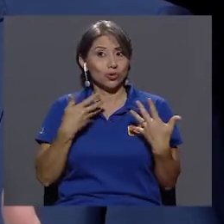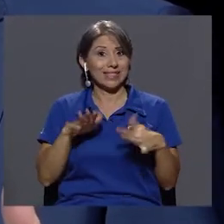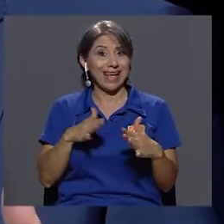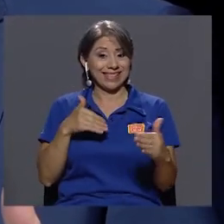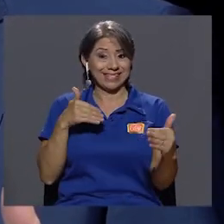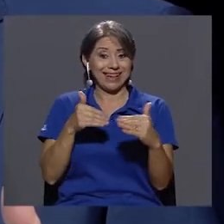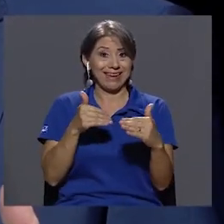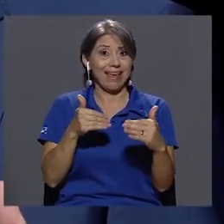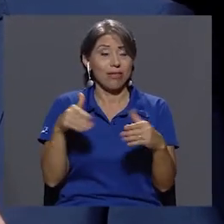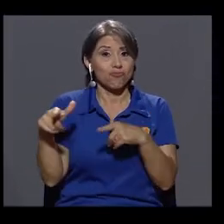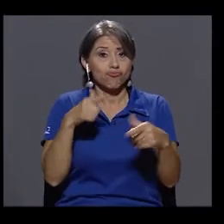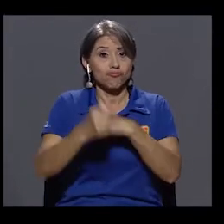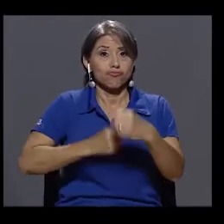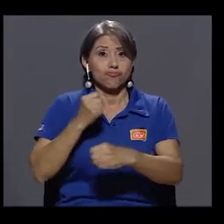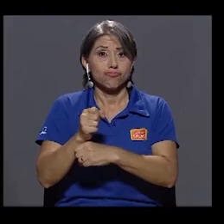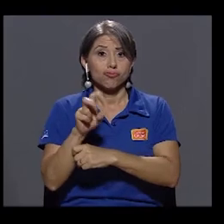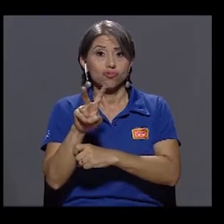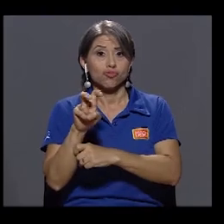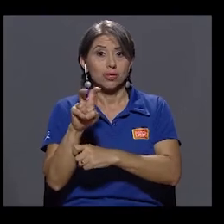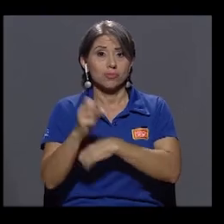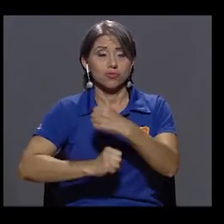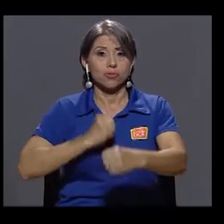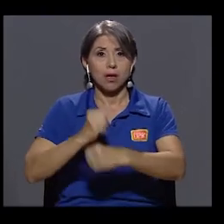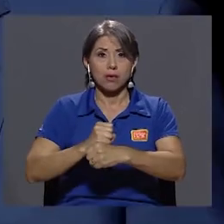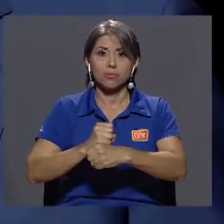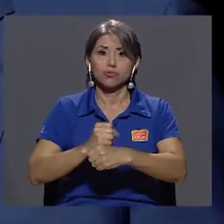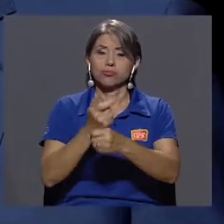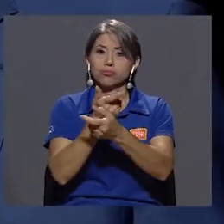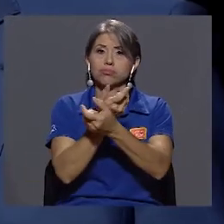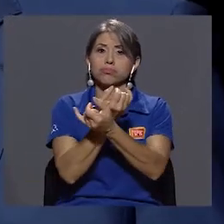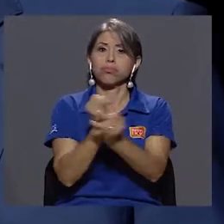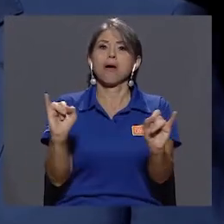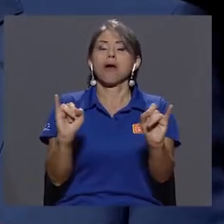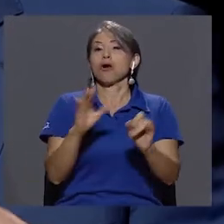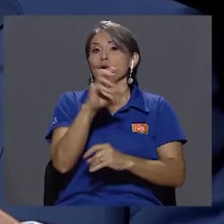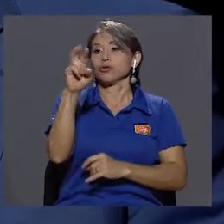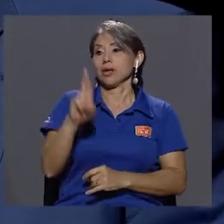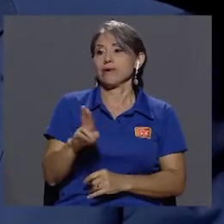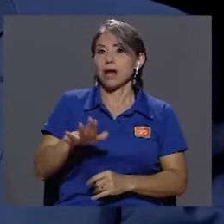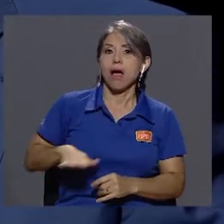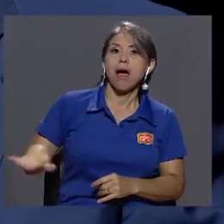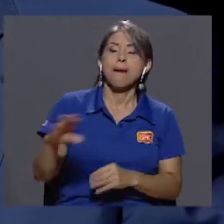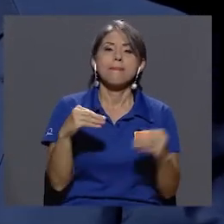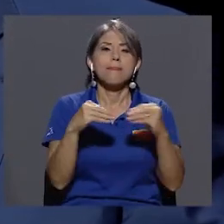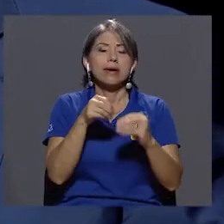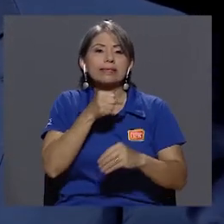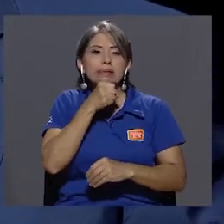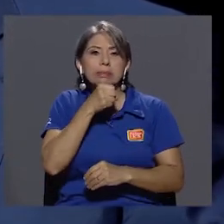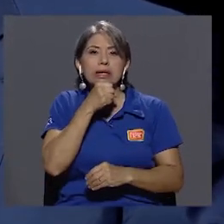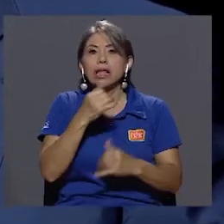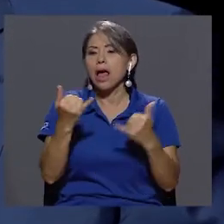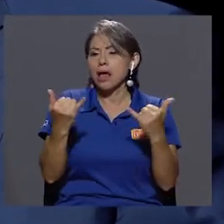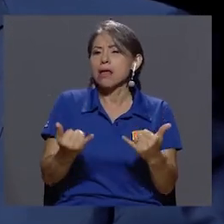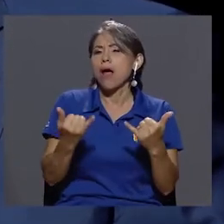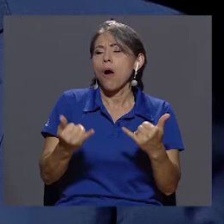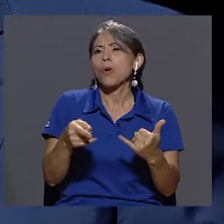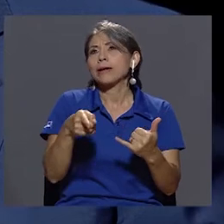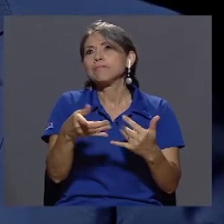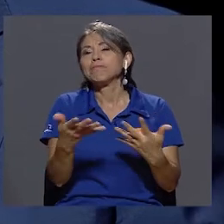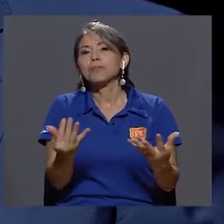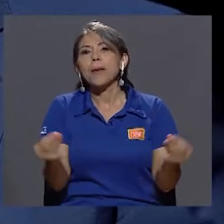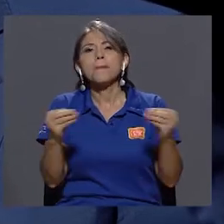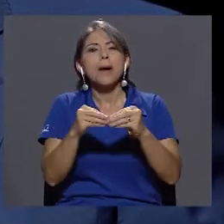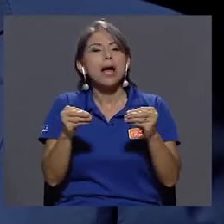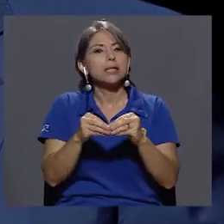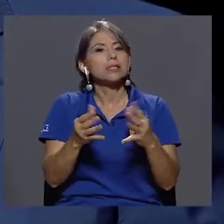bicentenario y algunas y hace una costa rica mucho más envejecida y ha puesto muy en la picota por así